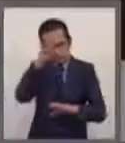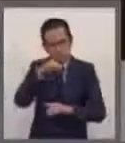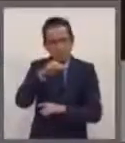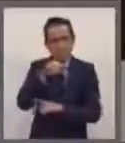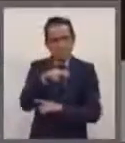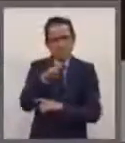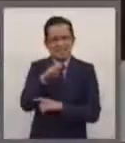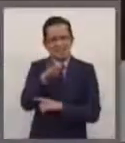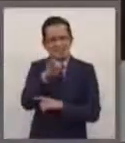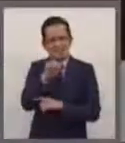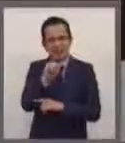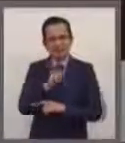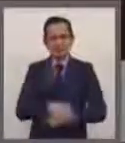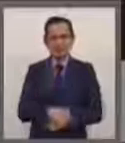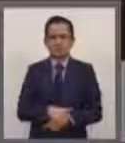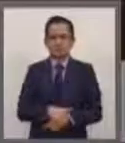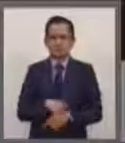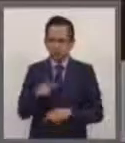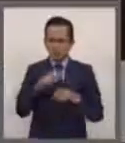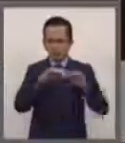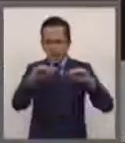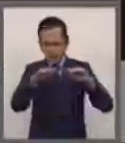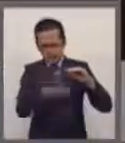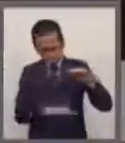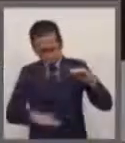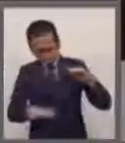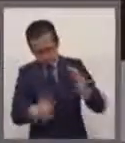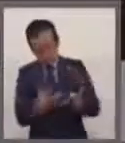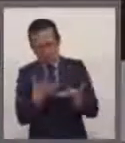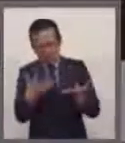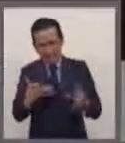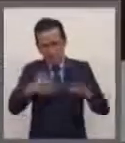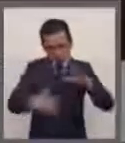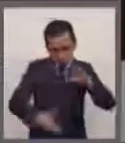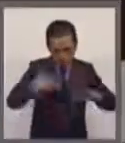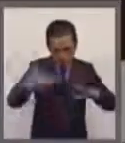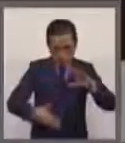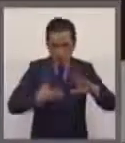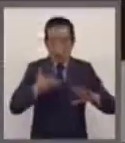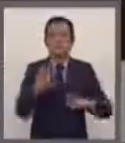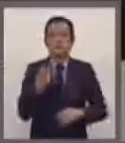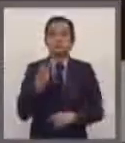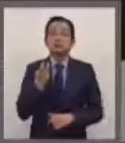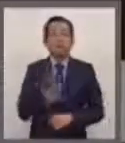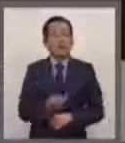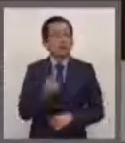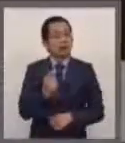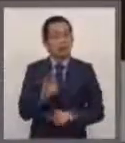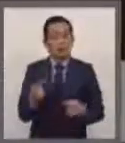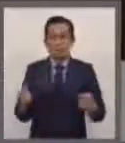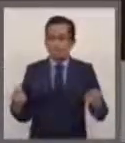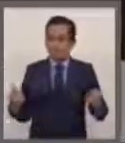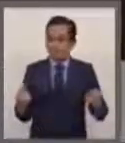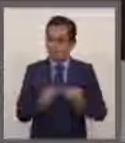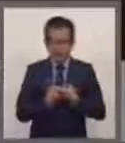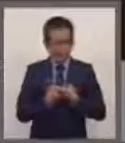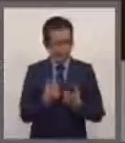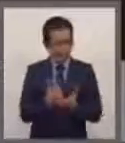La explotación en fondo marino por actividad minera genera un alto impacto